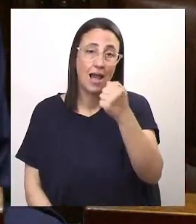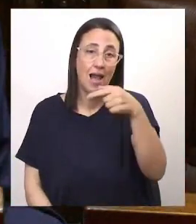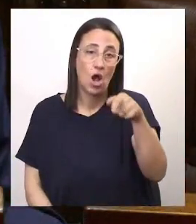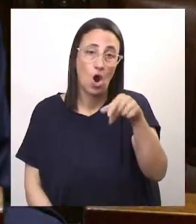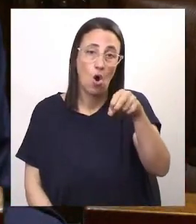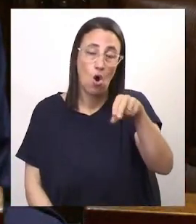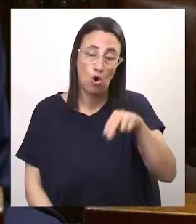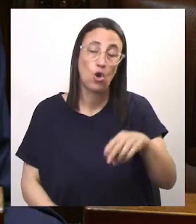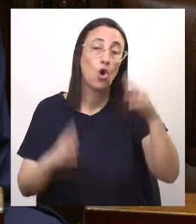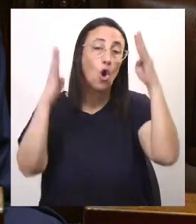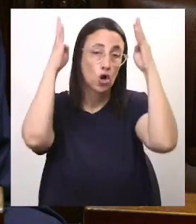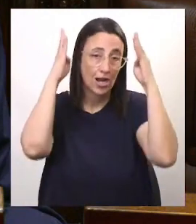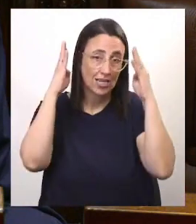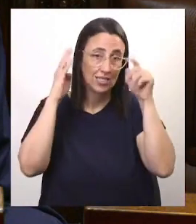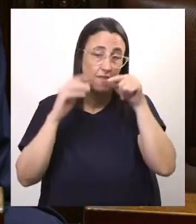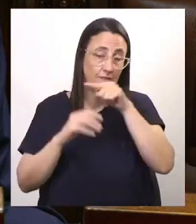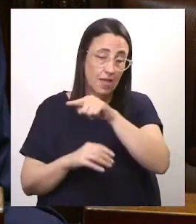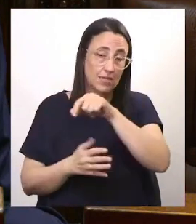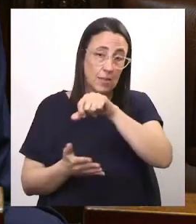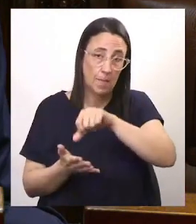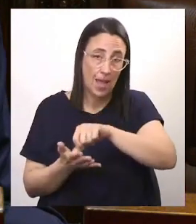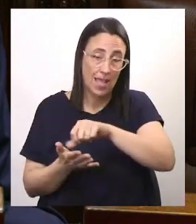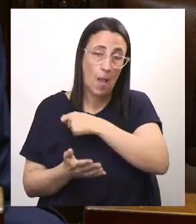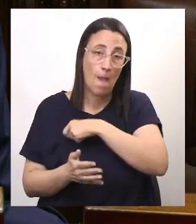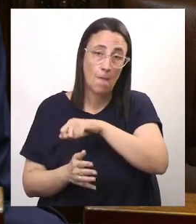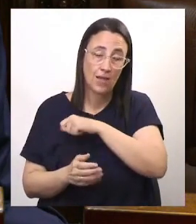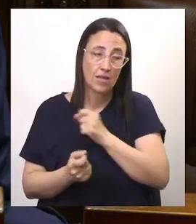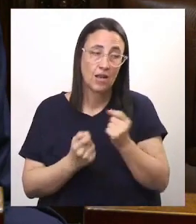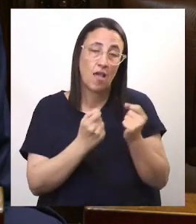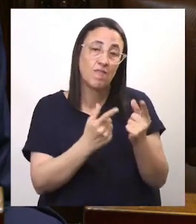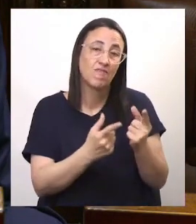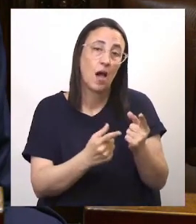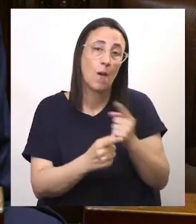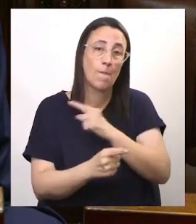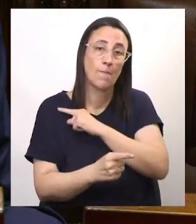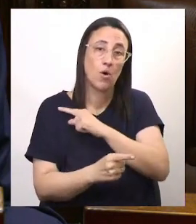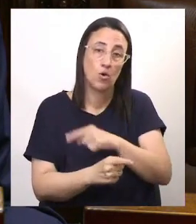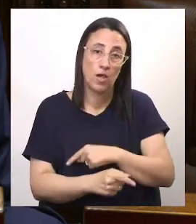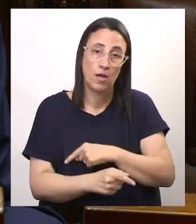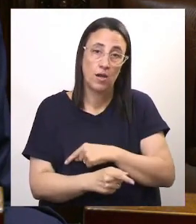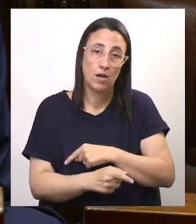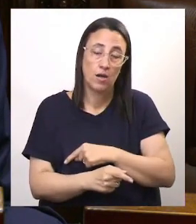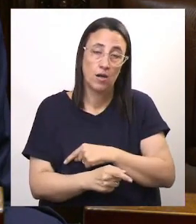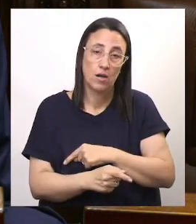los reyes de Aragón accedían al poder